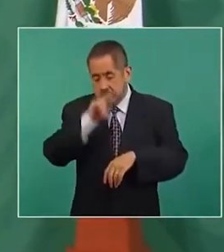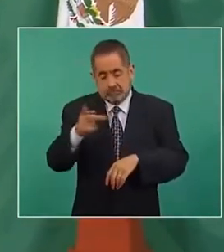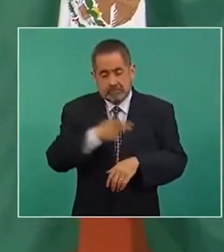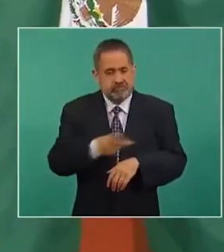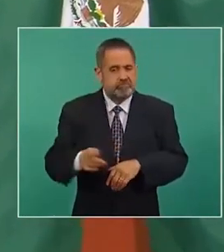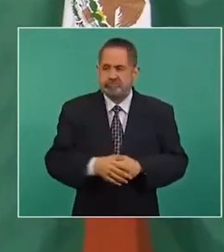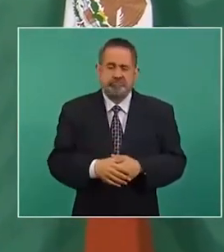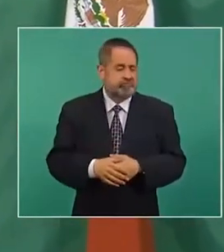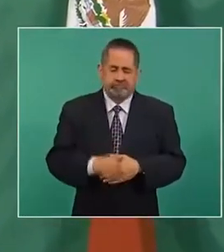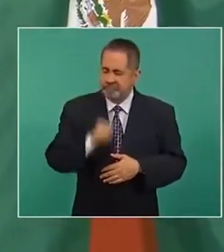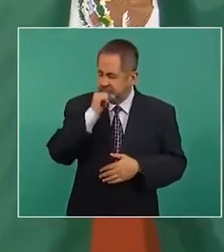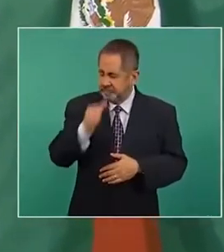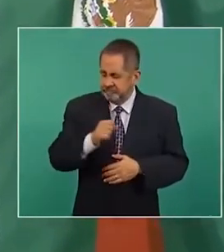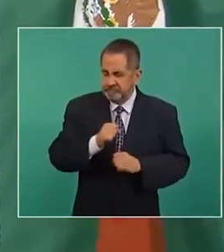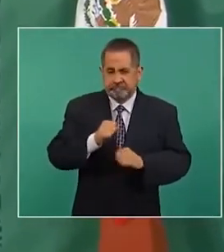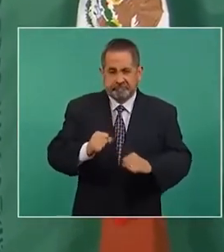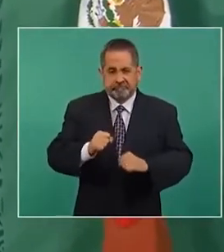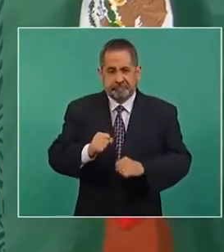de la crisis económica.